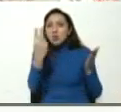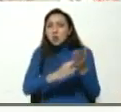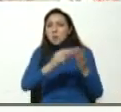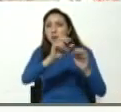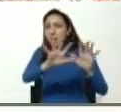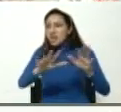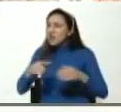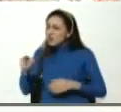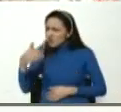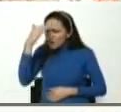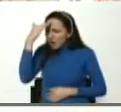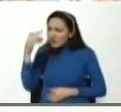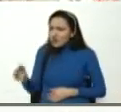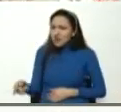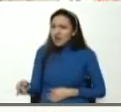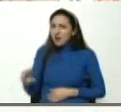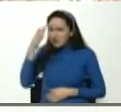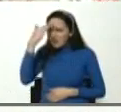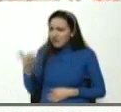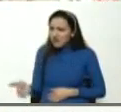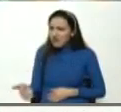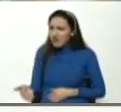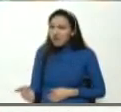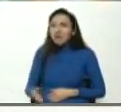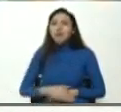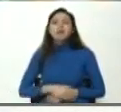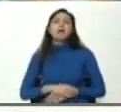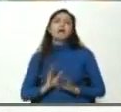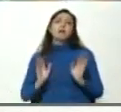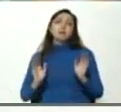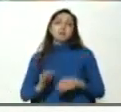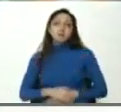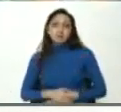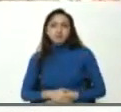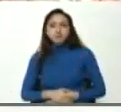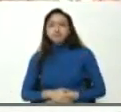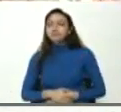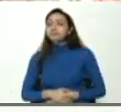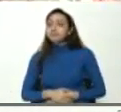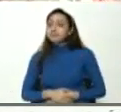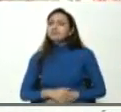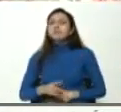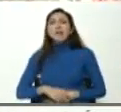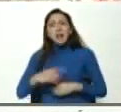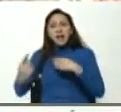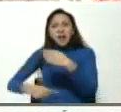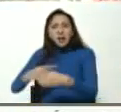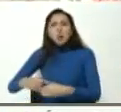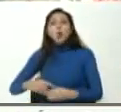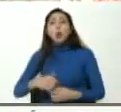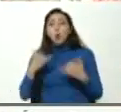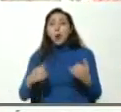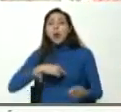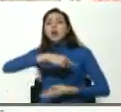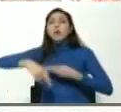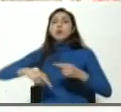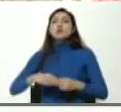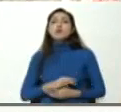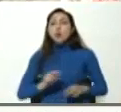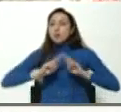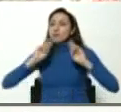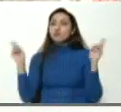tú no sabías que somerville si lo sabes la generación z en la que está haciendo la revolución mundial te lo